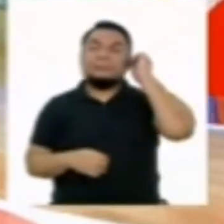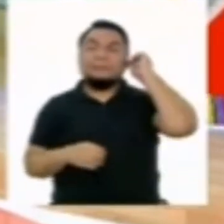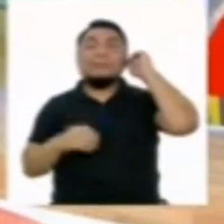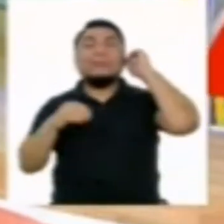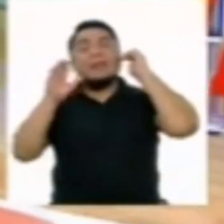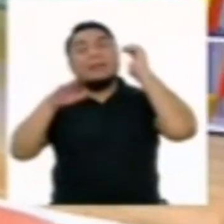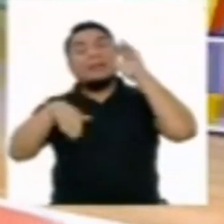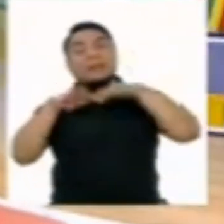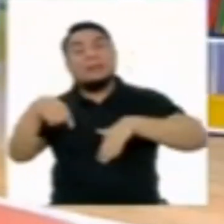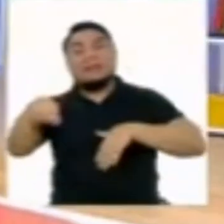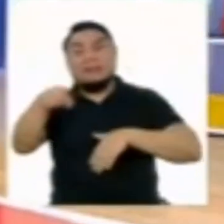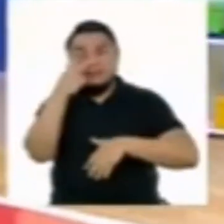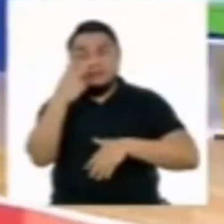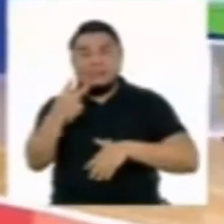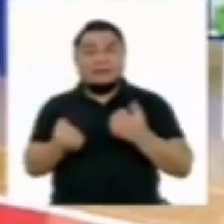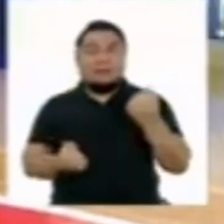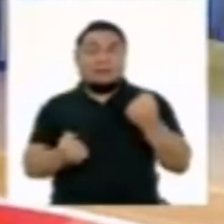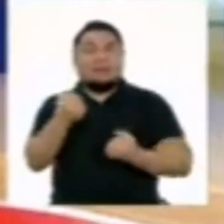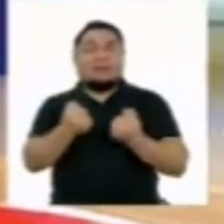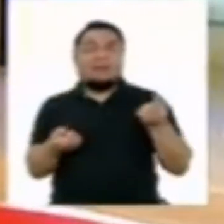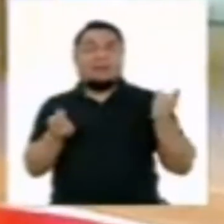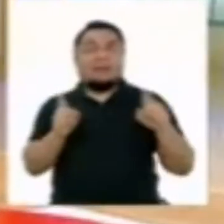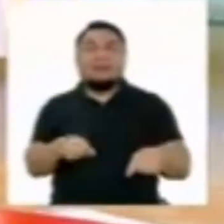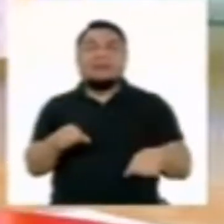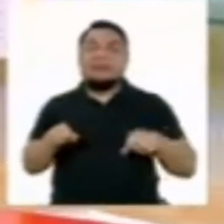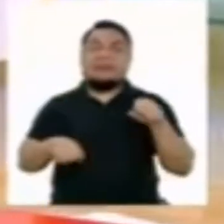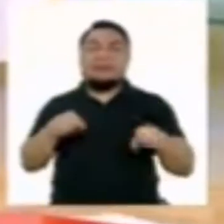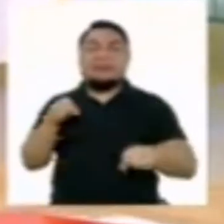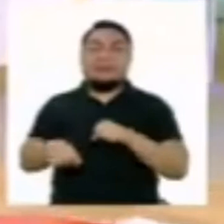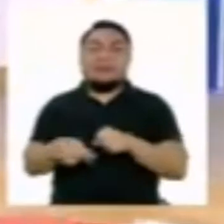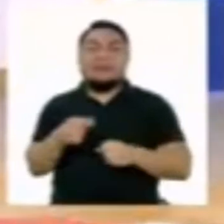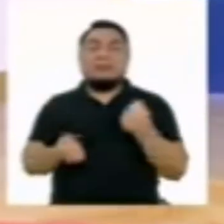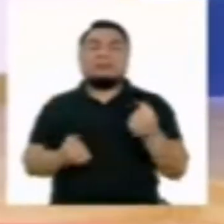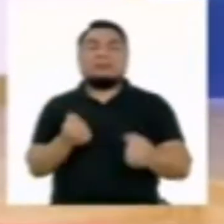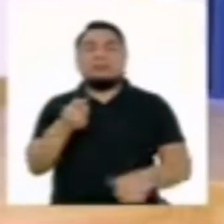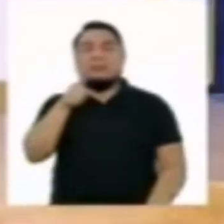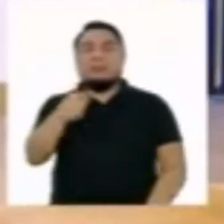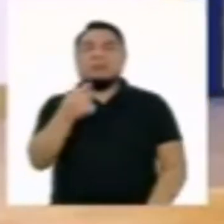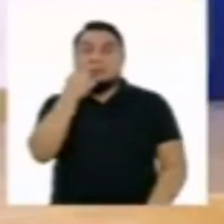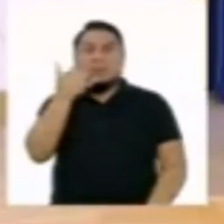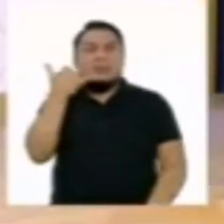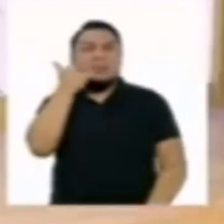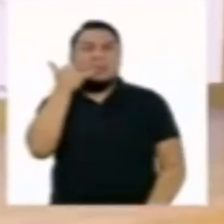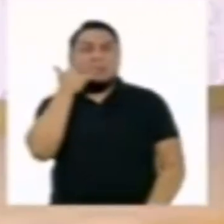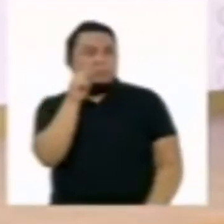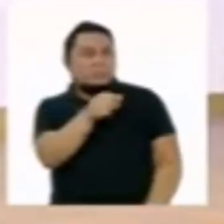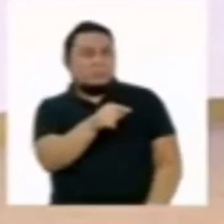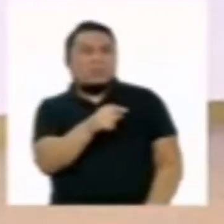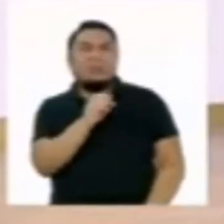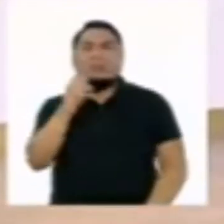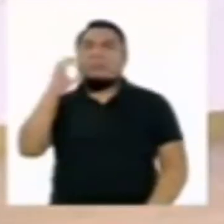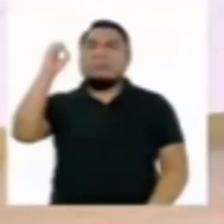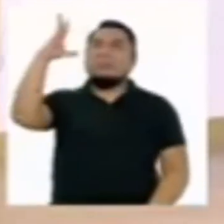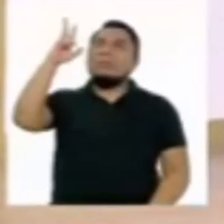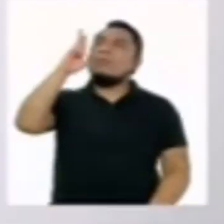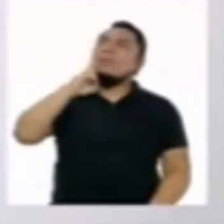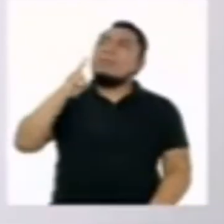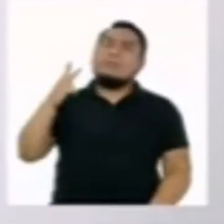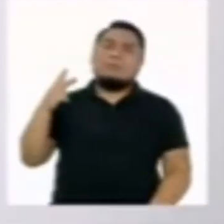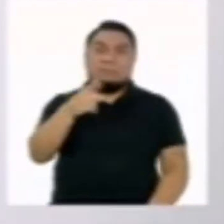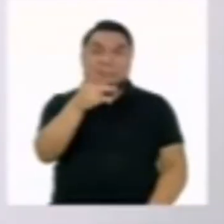¿Alguna vez han estado en un carro cuando el conductor manejaba mientras hablaba por el celular o se pasaba una luz